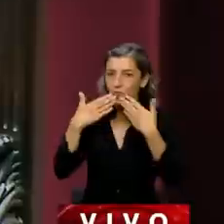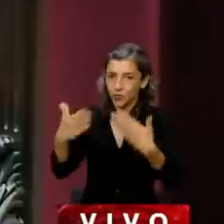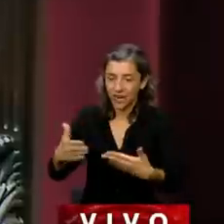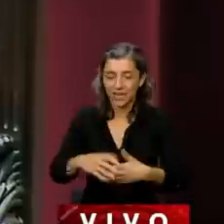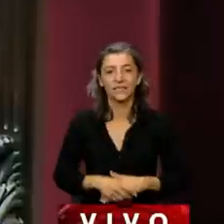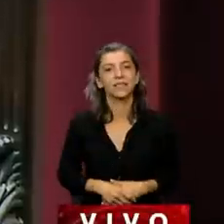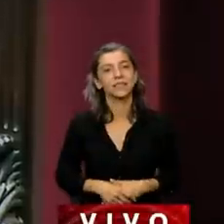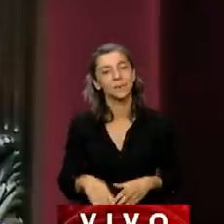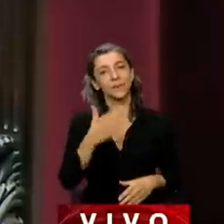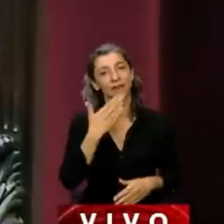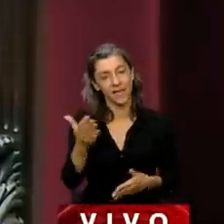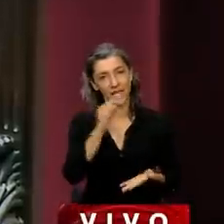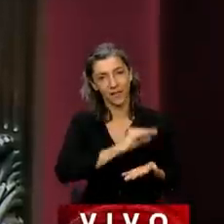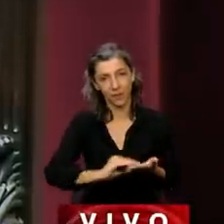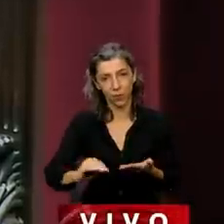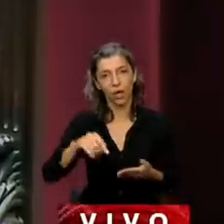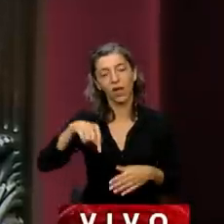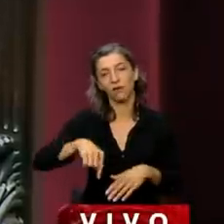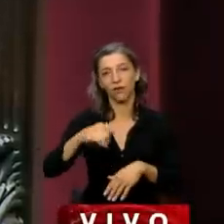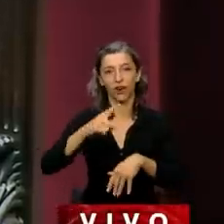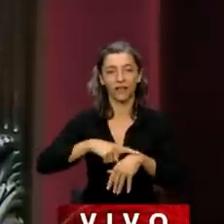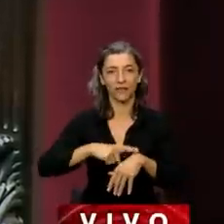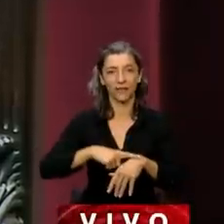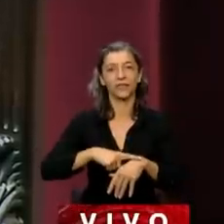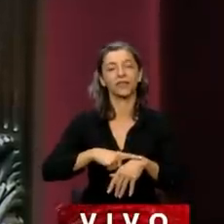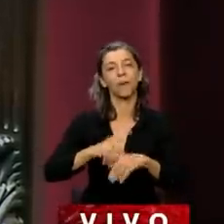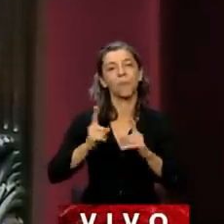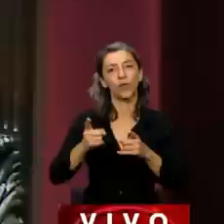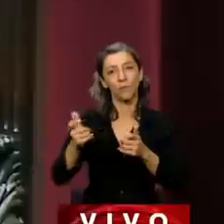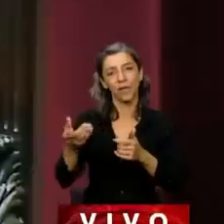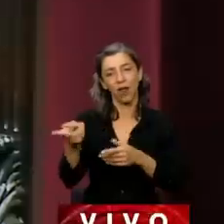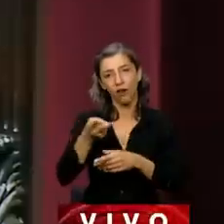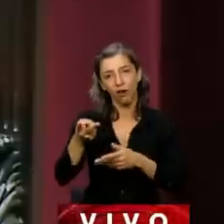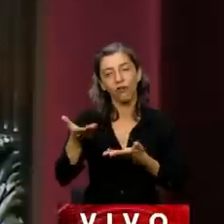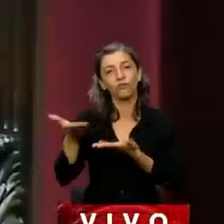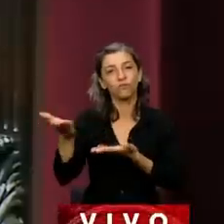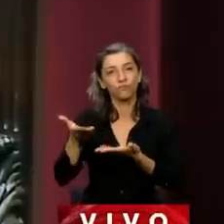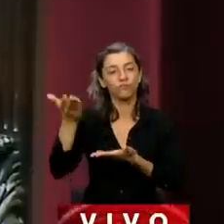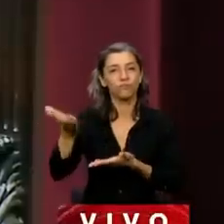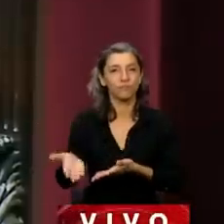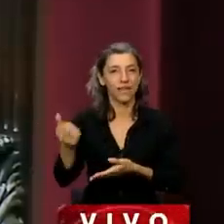Gracias, diputada Bertone. Compartiendo el tiempo de dictamen, el diputado Alberto Acef.